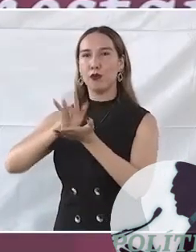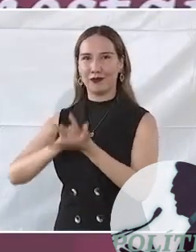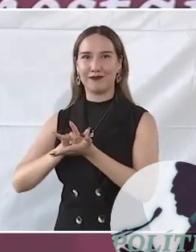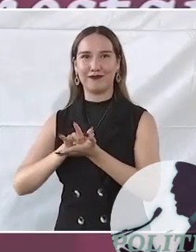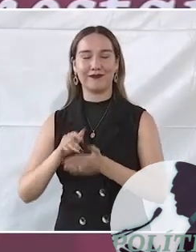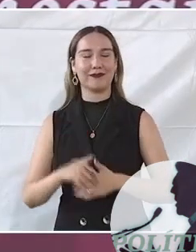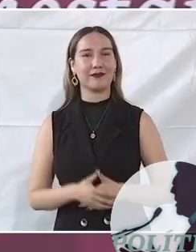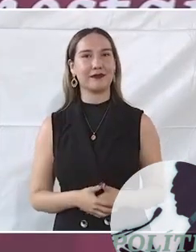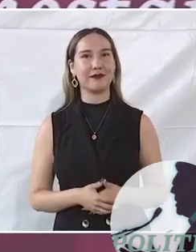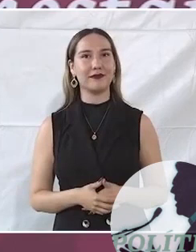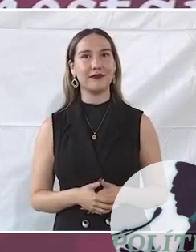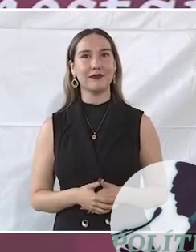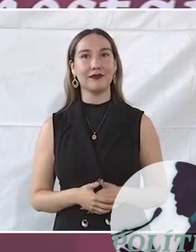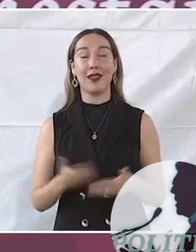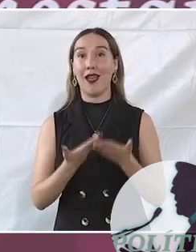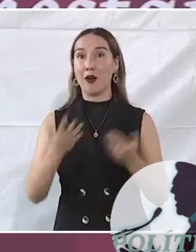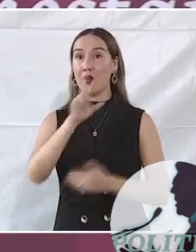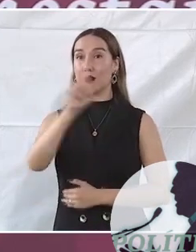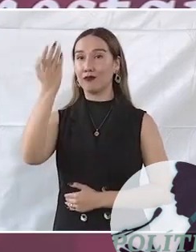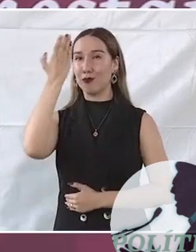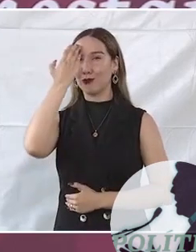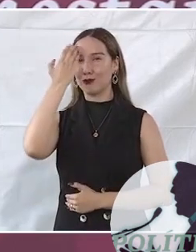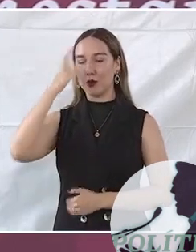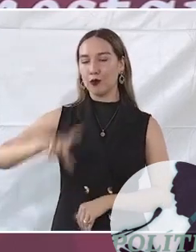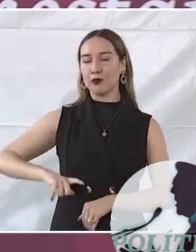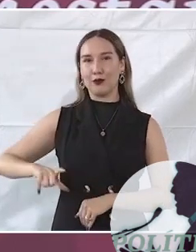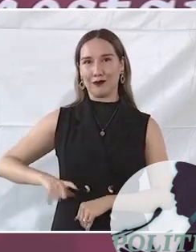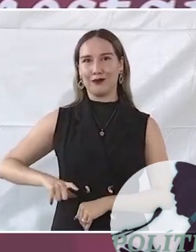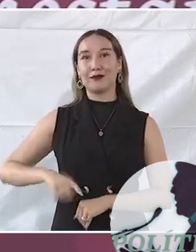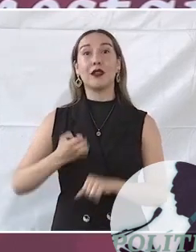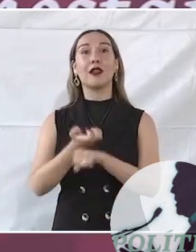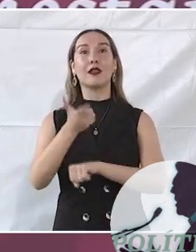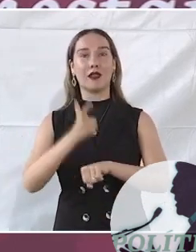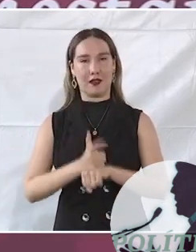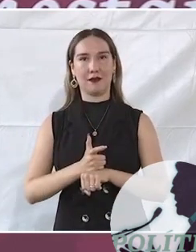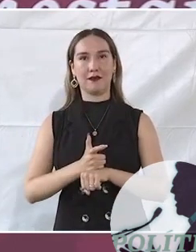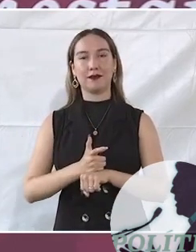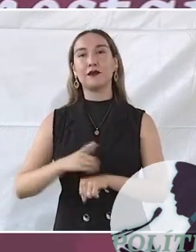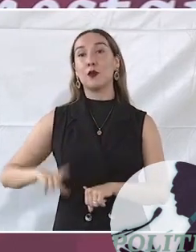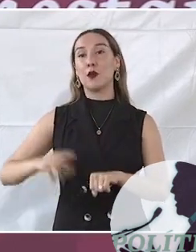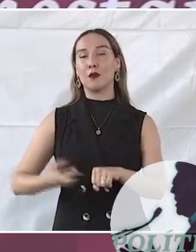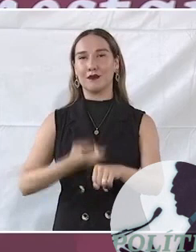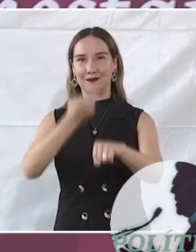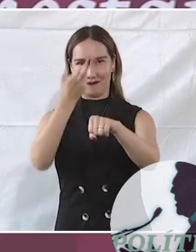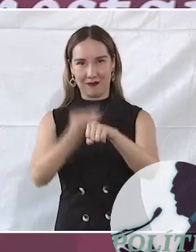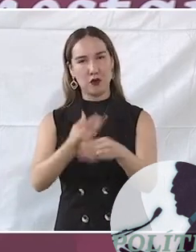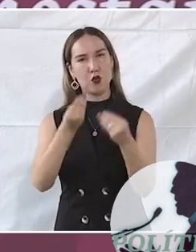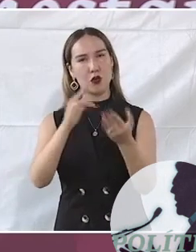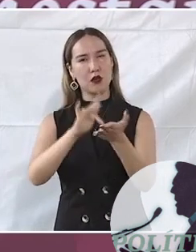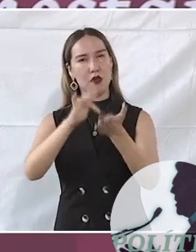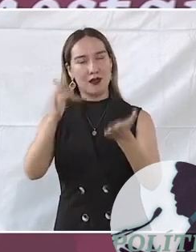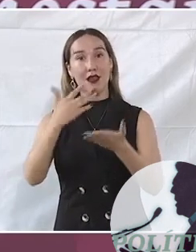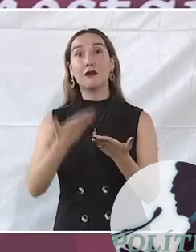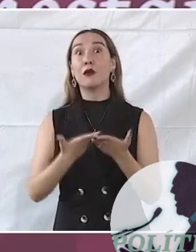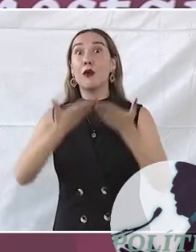aprovecho para reconocer al gobierno estatal, así como al gobernador Ricardo Gallardo, porque gracias a su aportación, esta